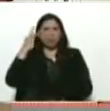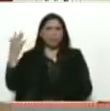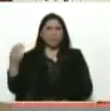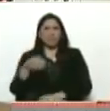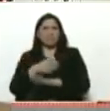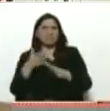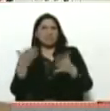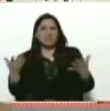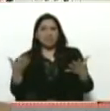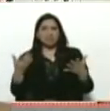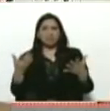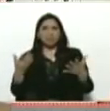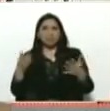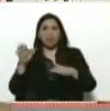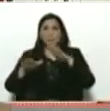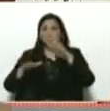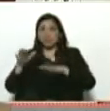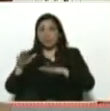Alimaña,